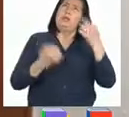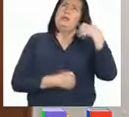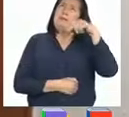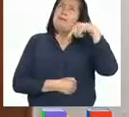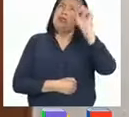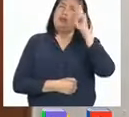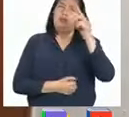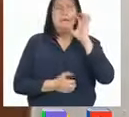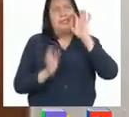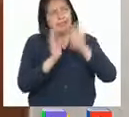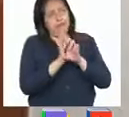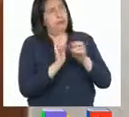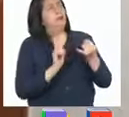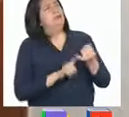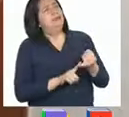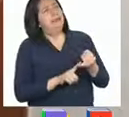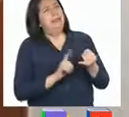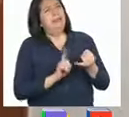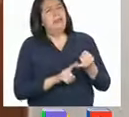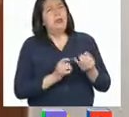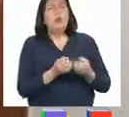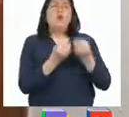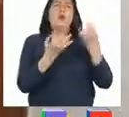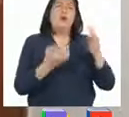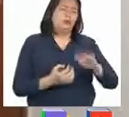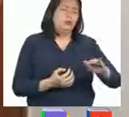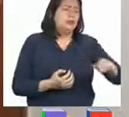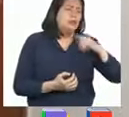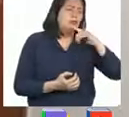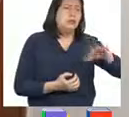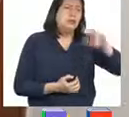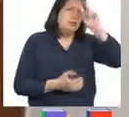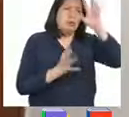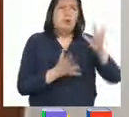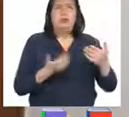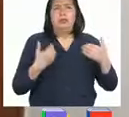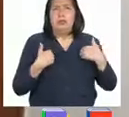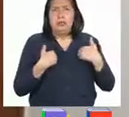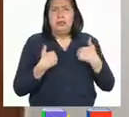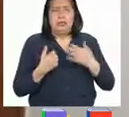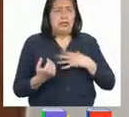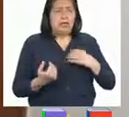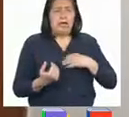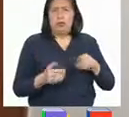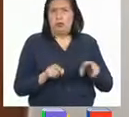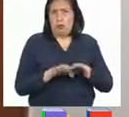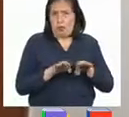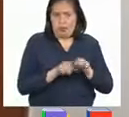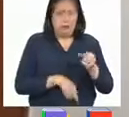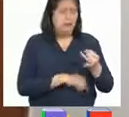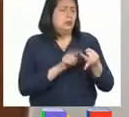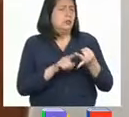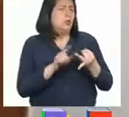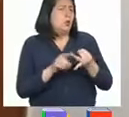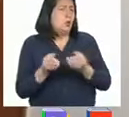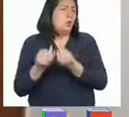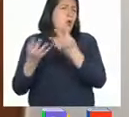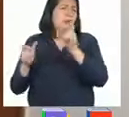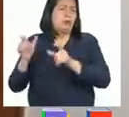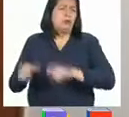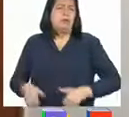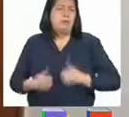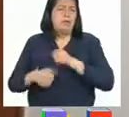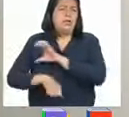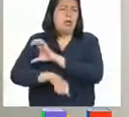millones. Por ejemplo, ¿cuántos niños y niñas peruanos tienen mi misma edad? ¿Cuántas personas viven en la